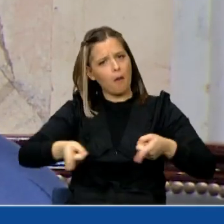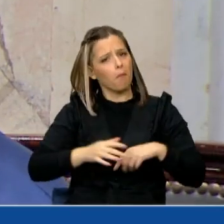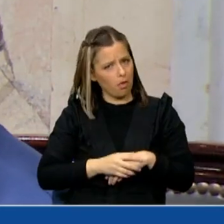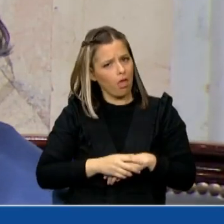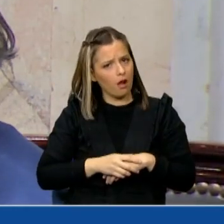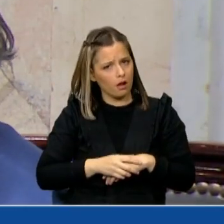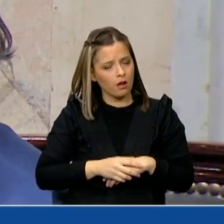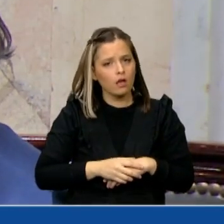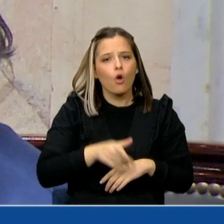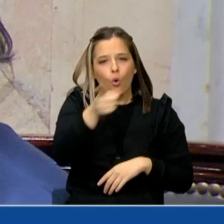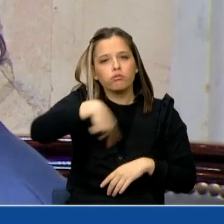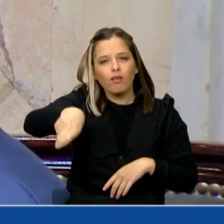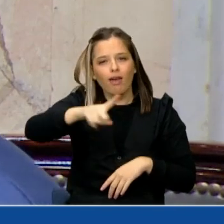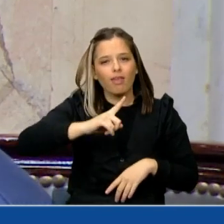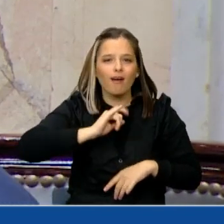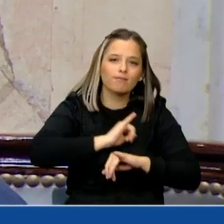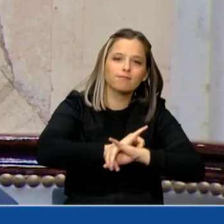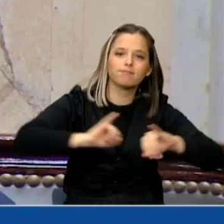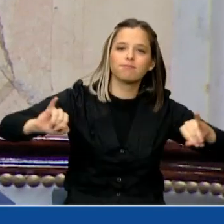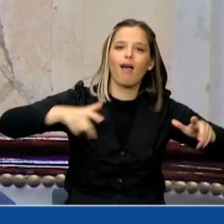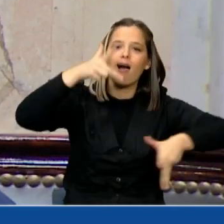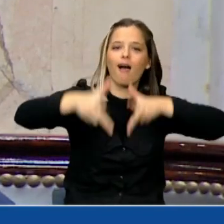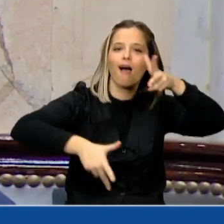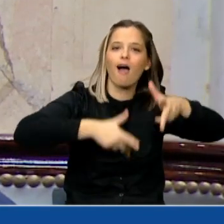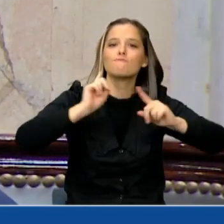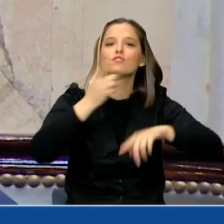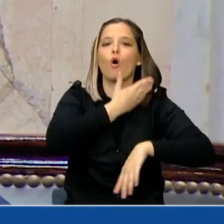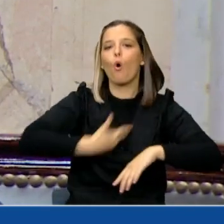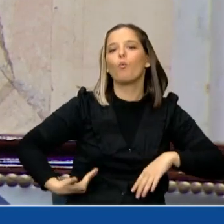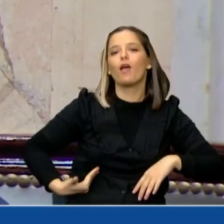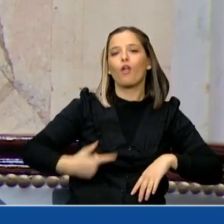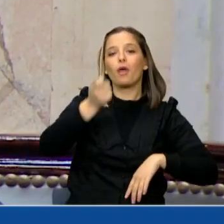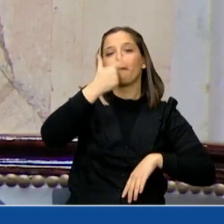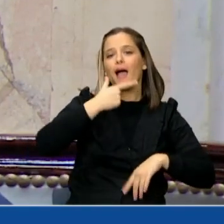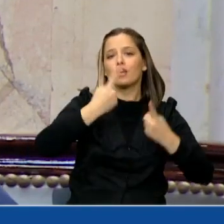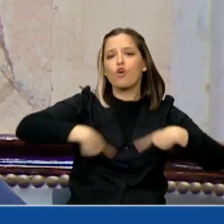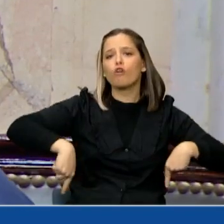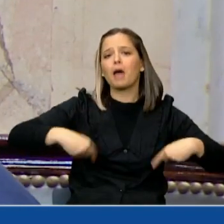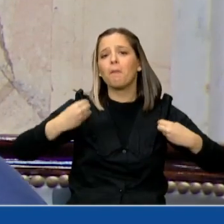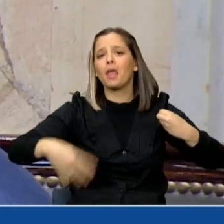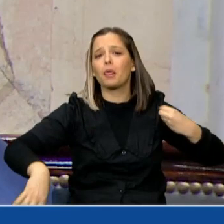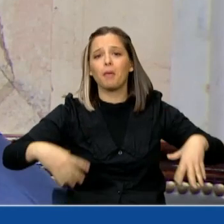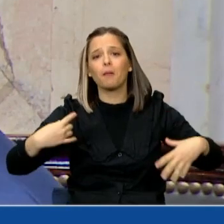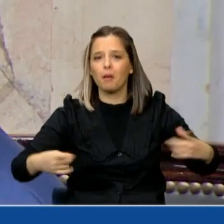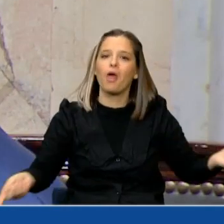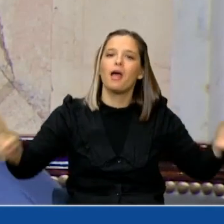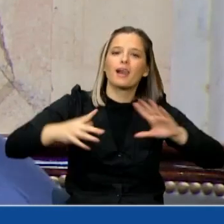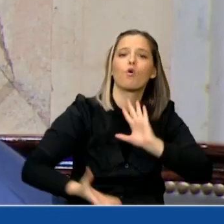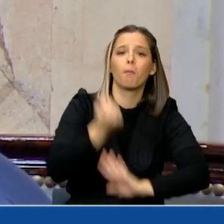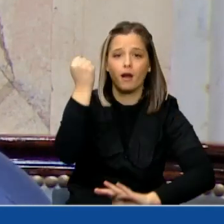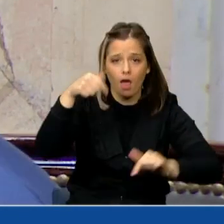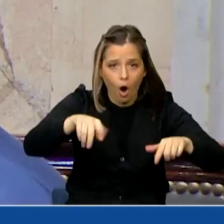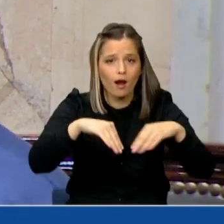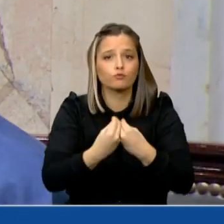que se iba a recuperar todo lo que se había perdido con el gobierno de Macri. Eso no solo no sucedió, sino que se profundizó, que